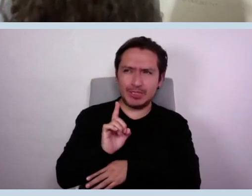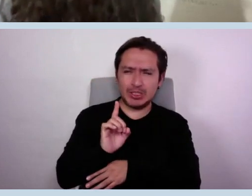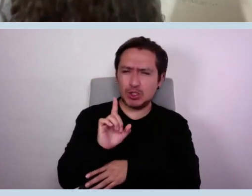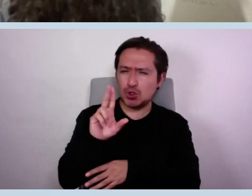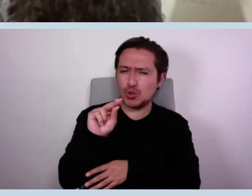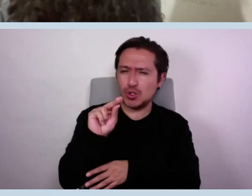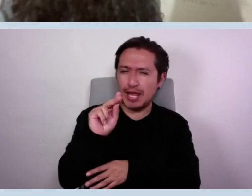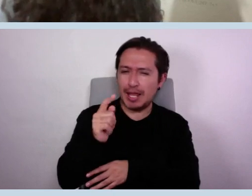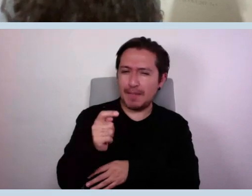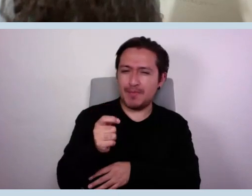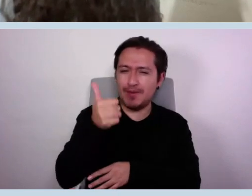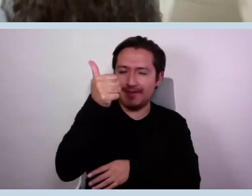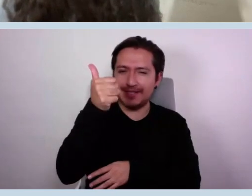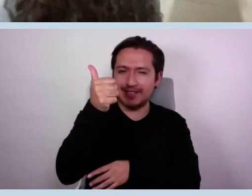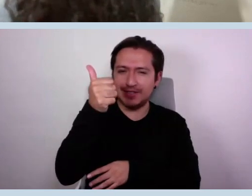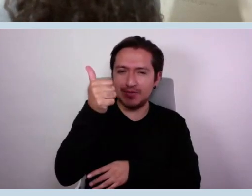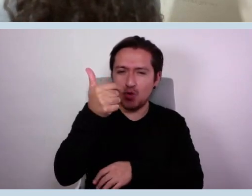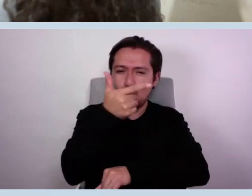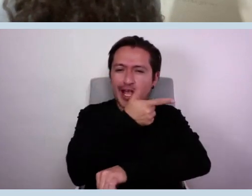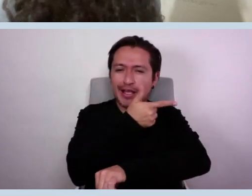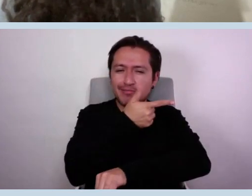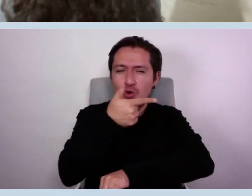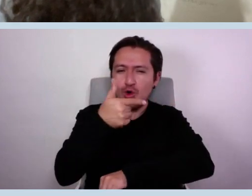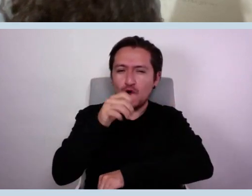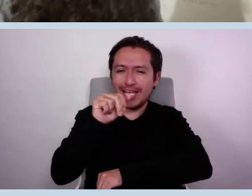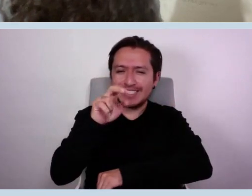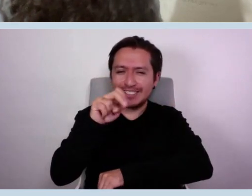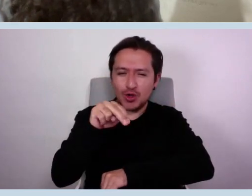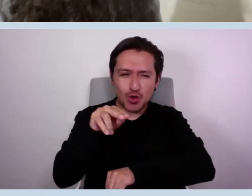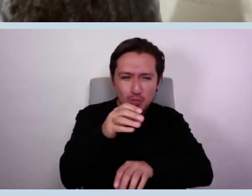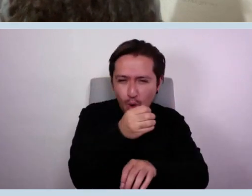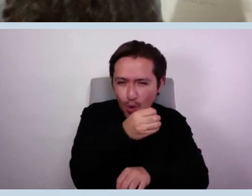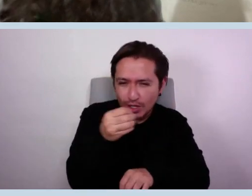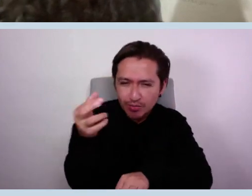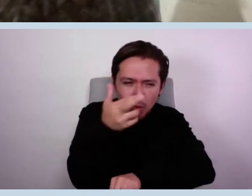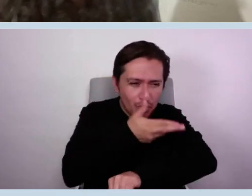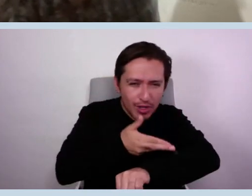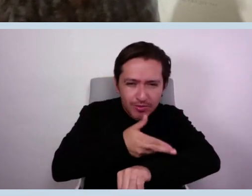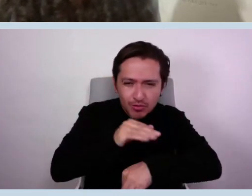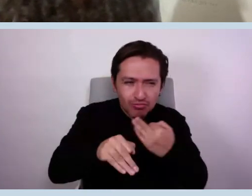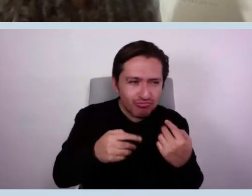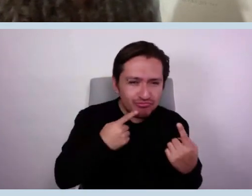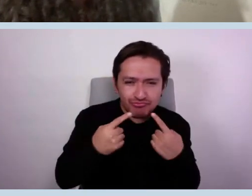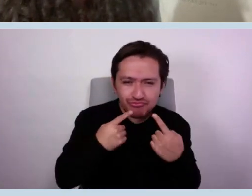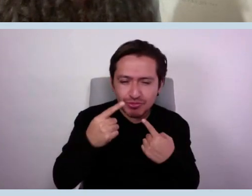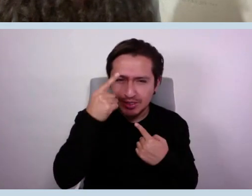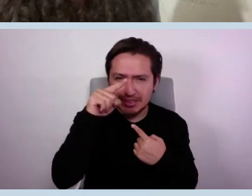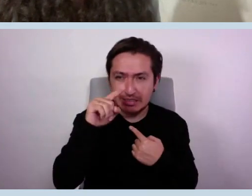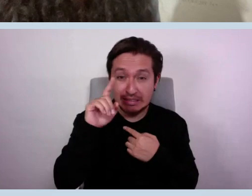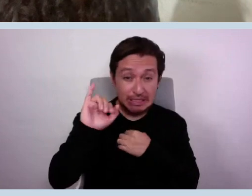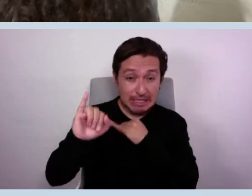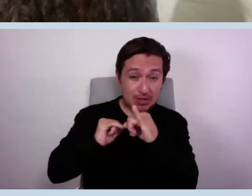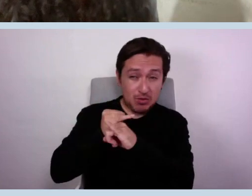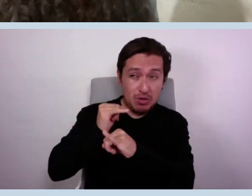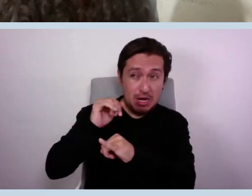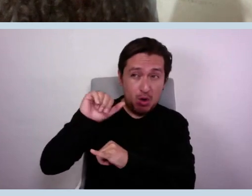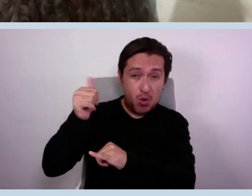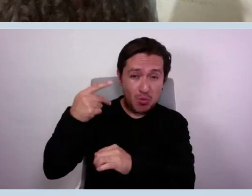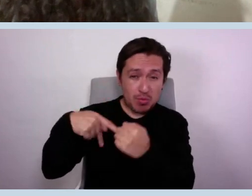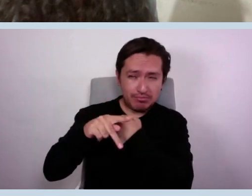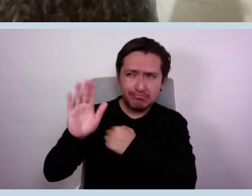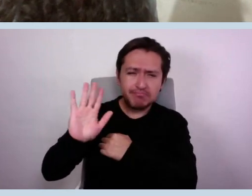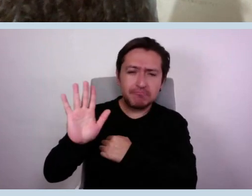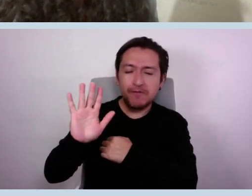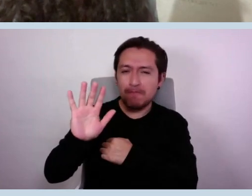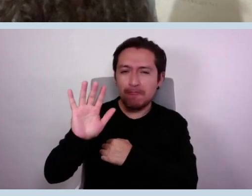internacional porque Manuela Infante y las gac no radican en México pero sí fue